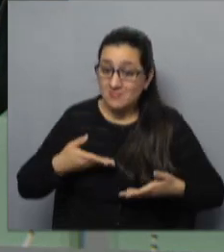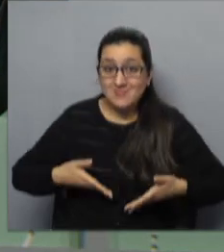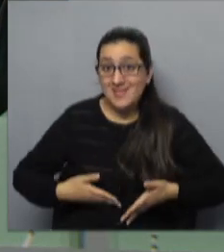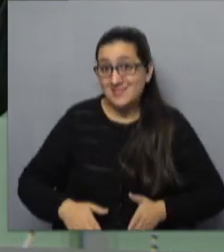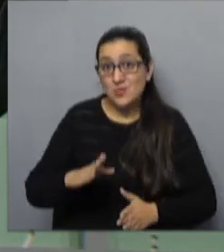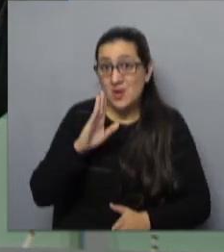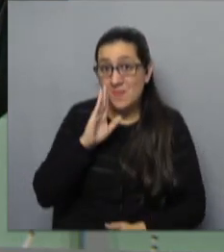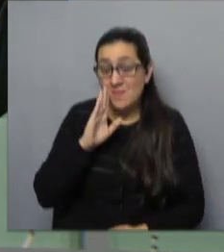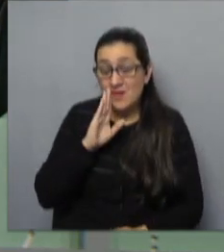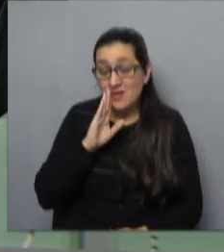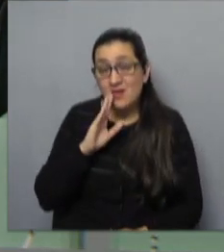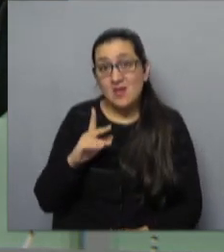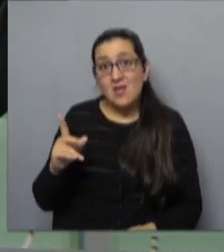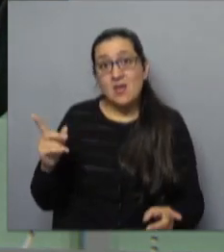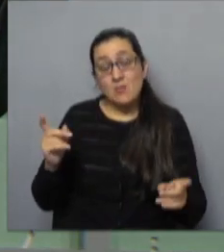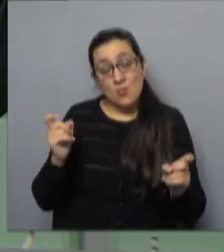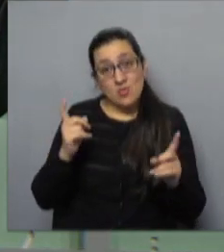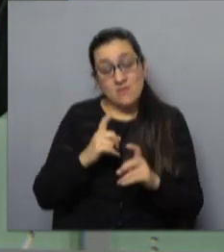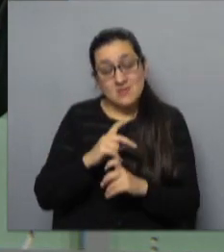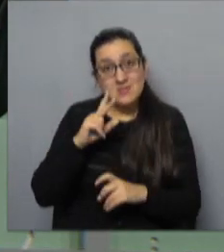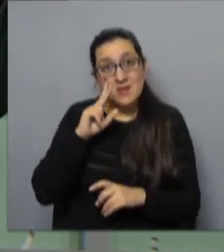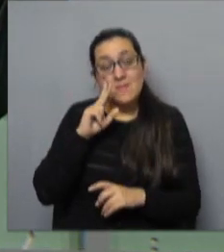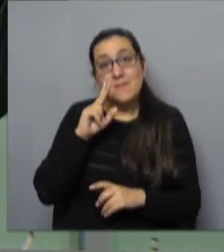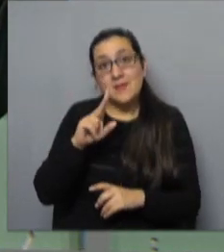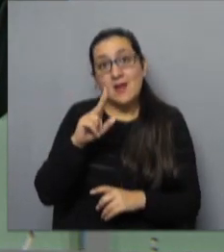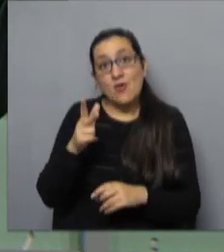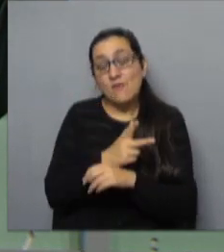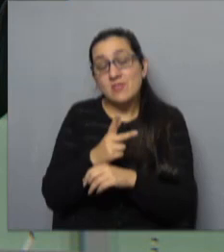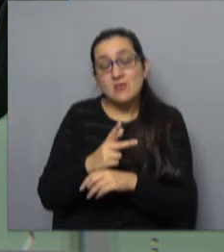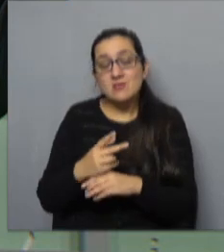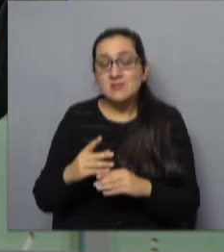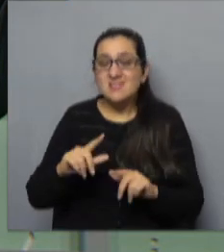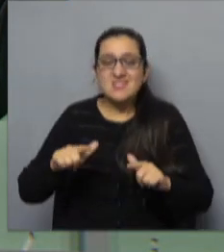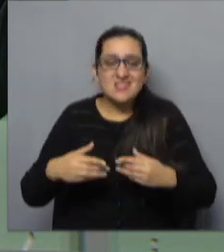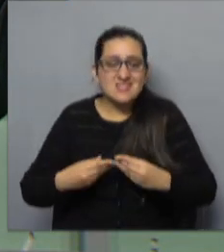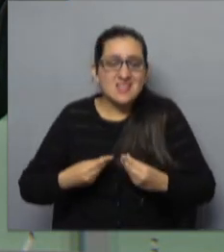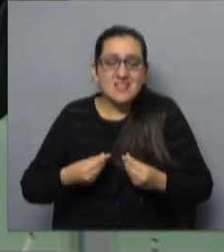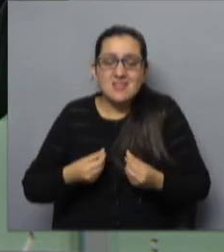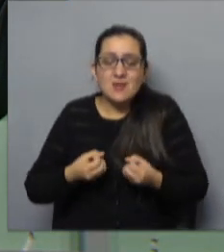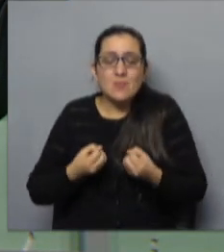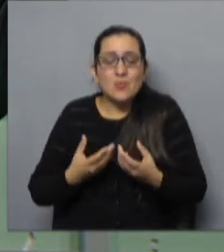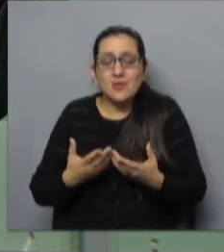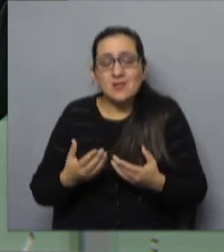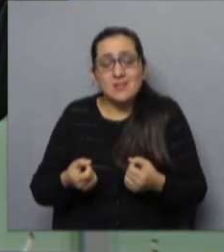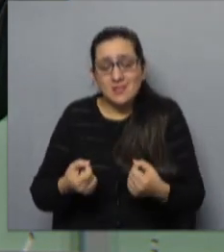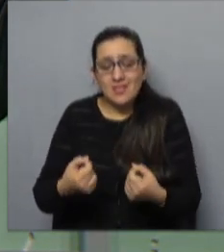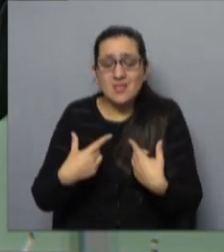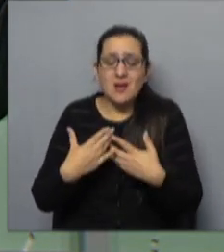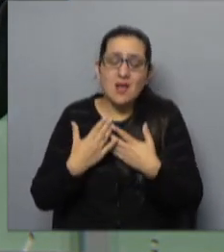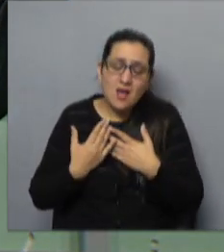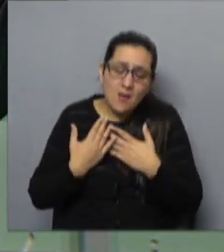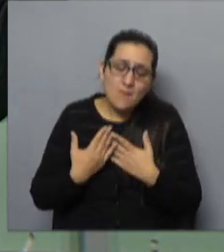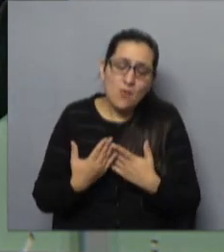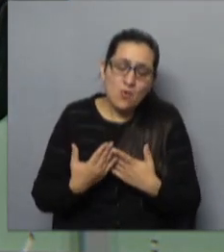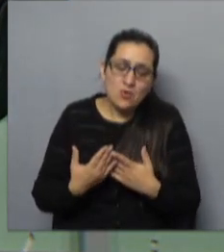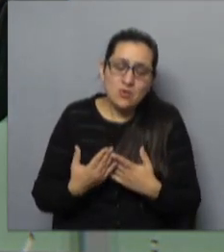Realmente conmovedor. Cuesta mucho mirar los tapes sin sensibilizarse porque... te llenan de amor, de reverencia